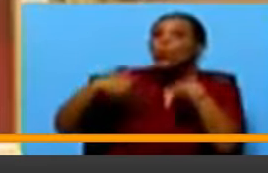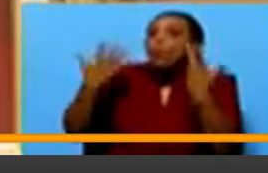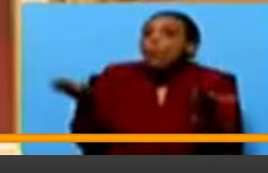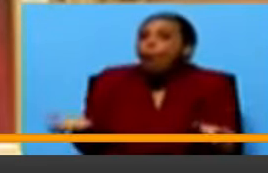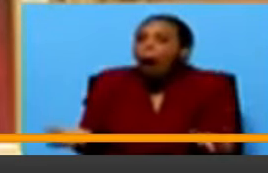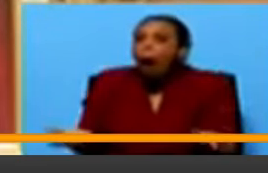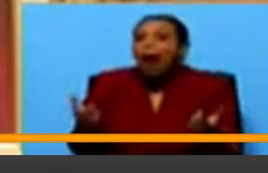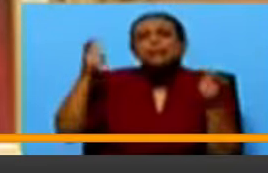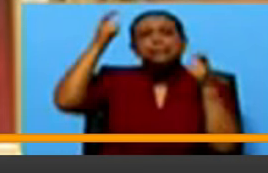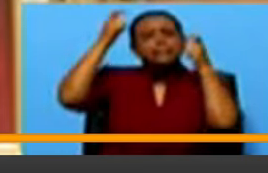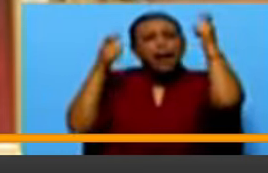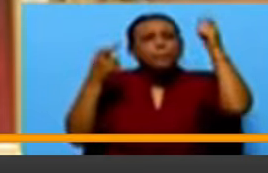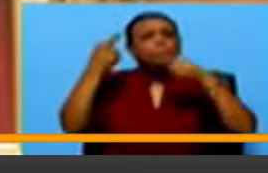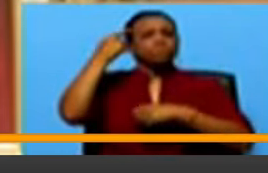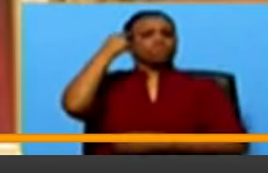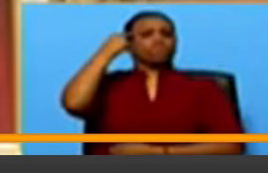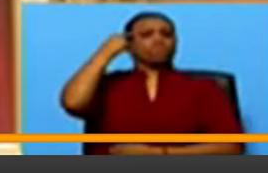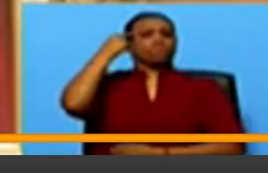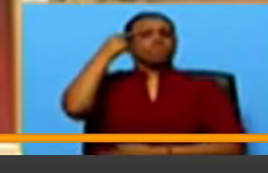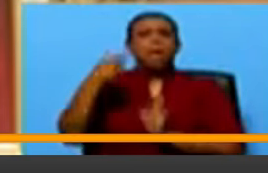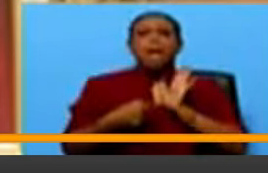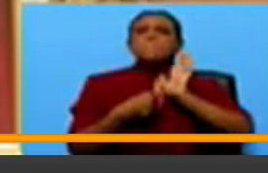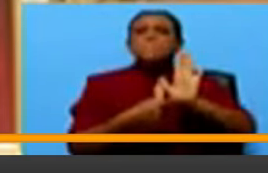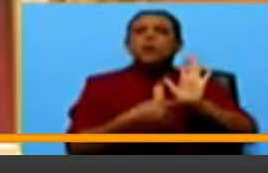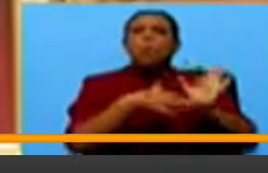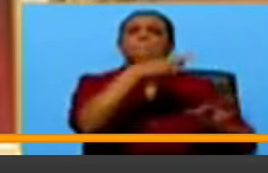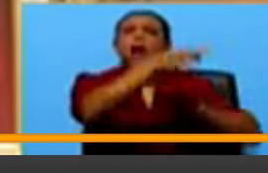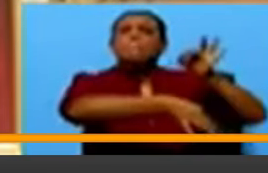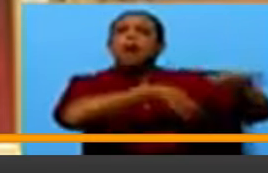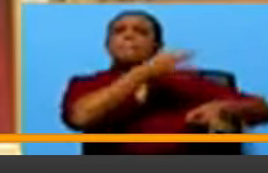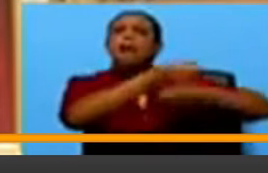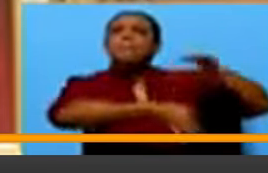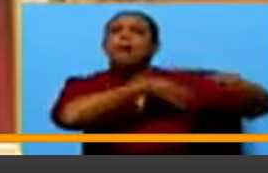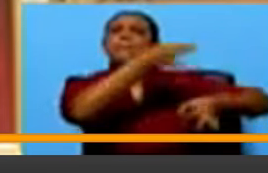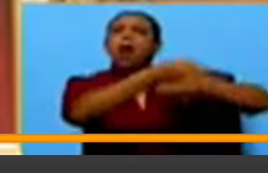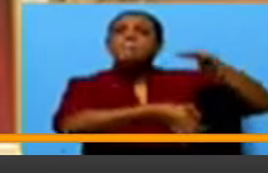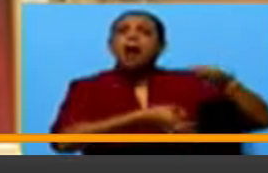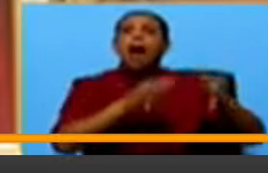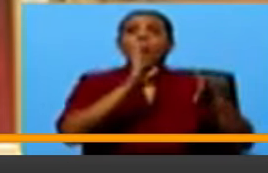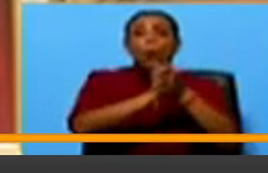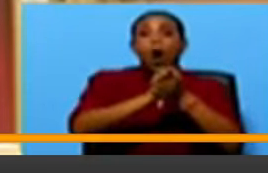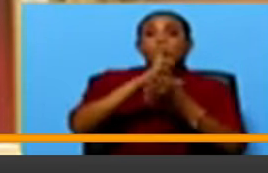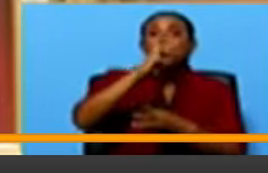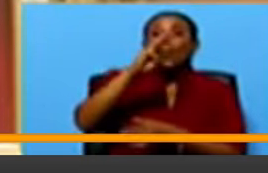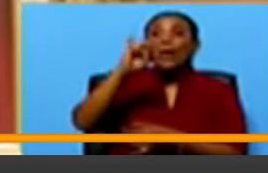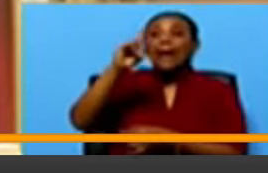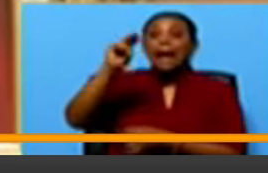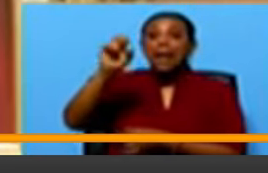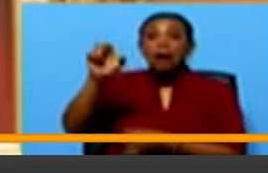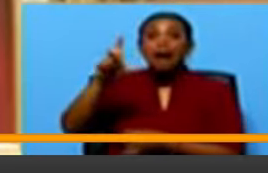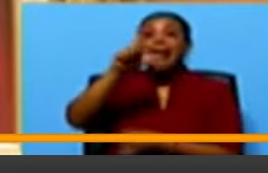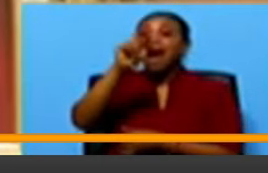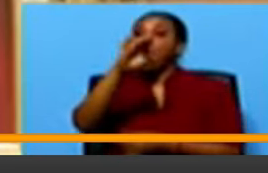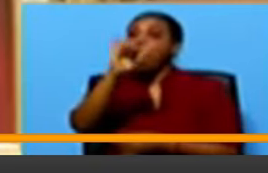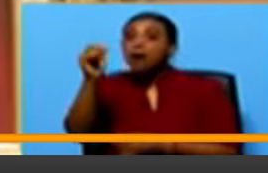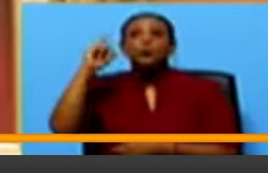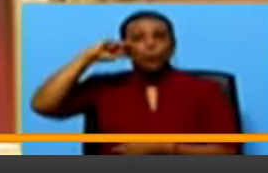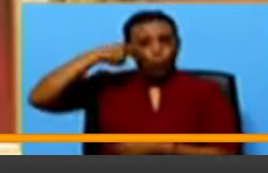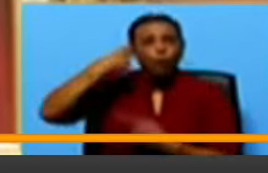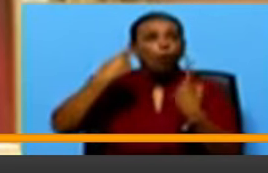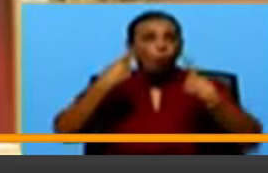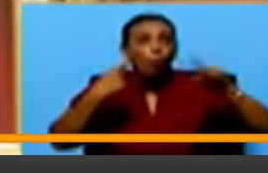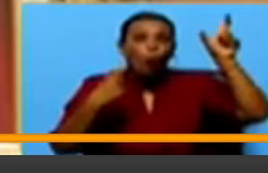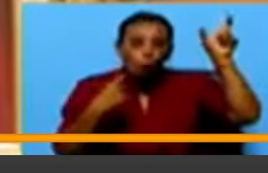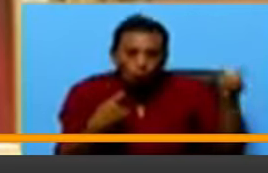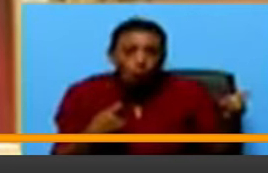el comandante Chávez hizo una exposición, estaba el compañero William Lara, lo recuerdo porque fue el